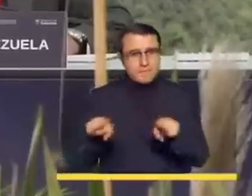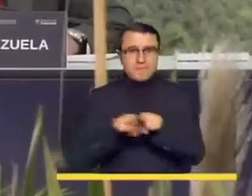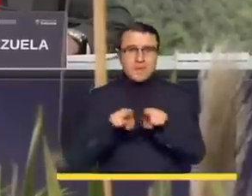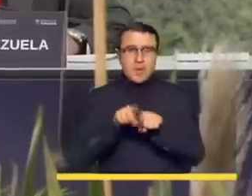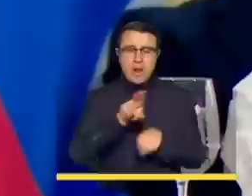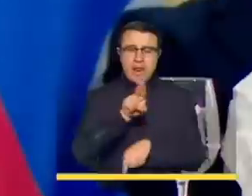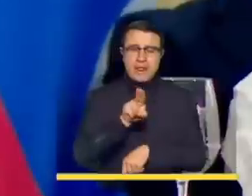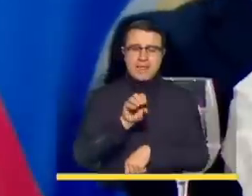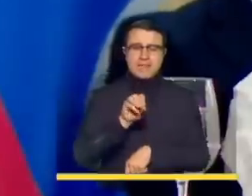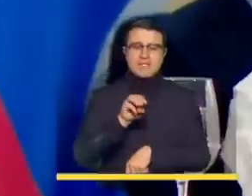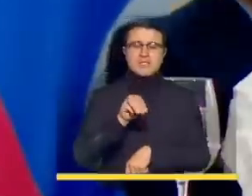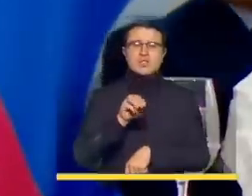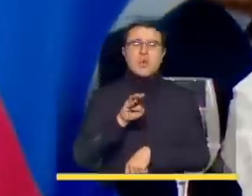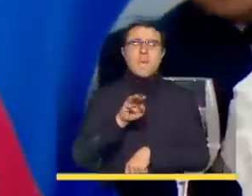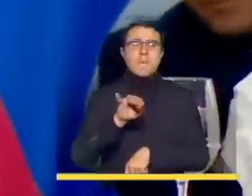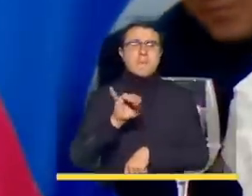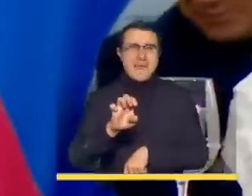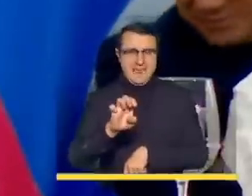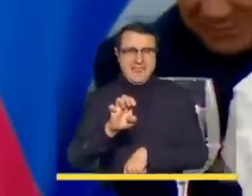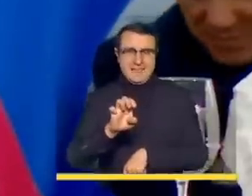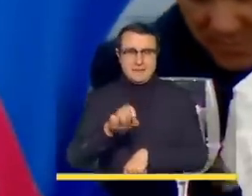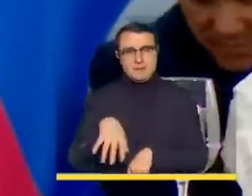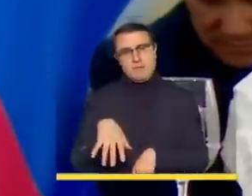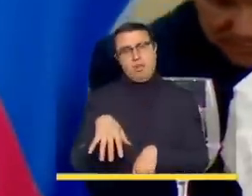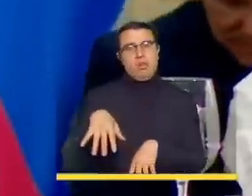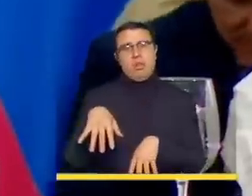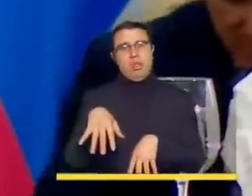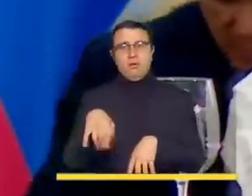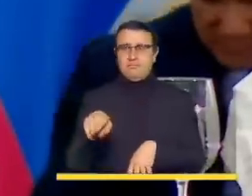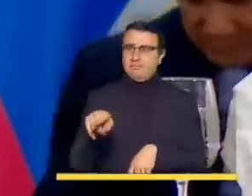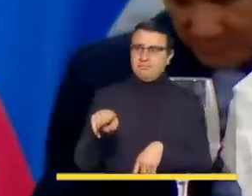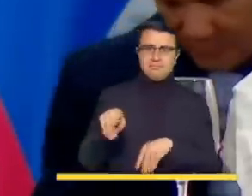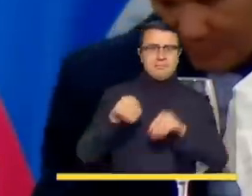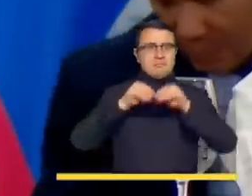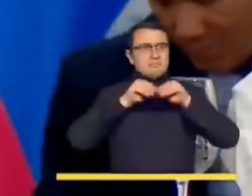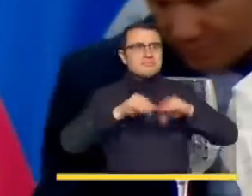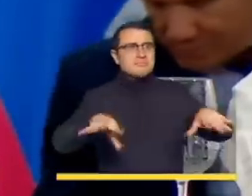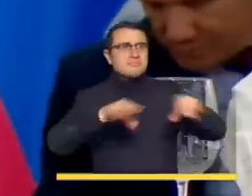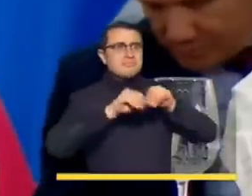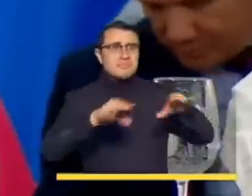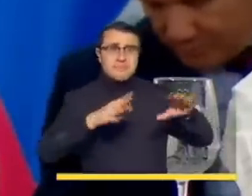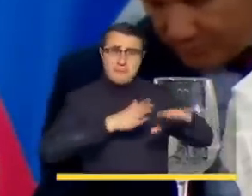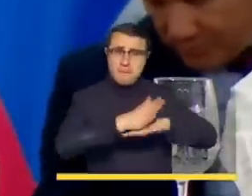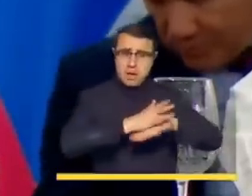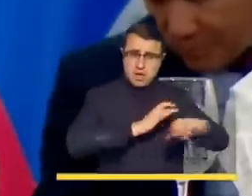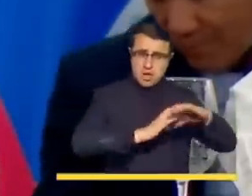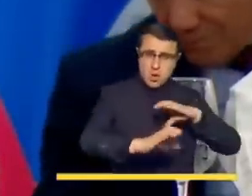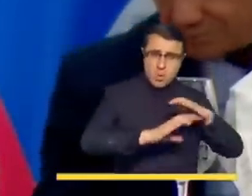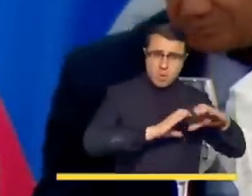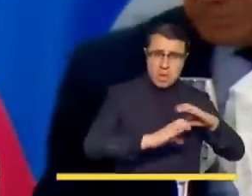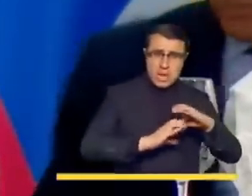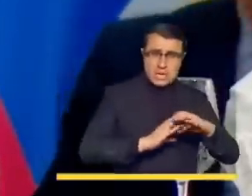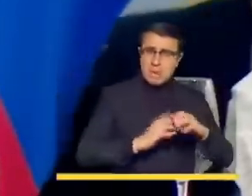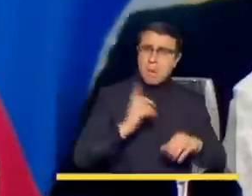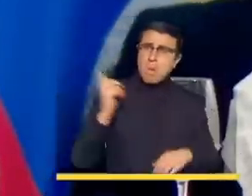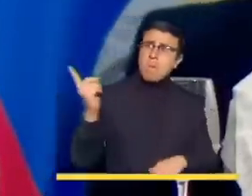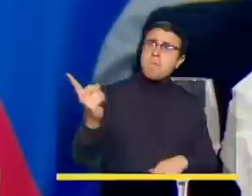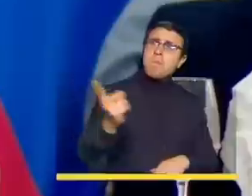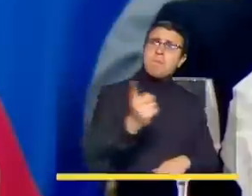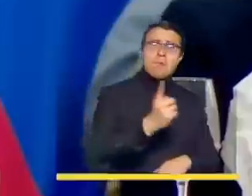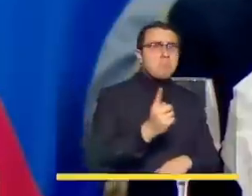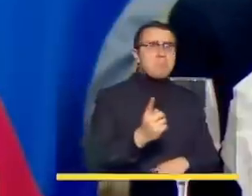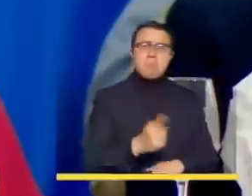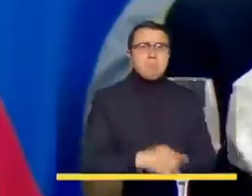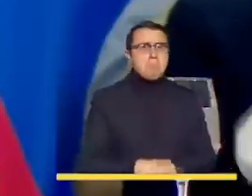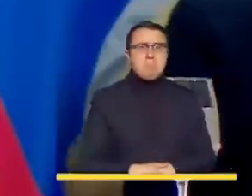Pero de eso no se habla ni se difunde nada en los medios de comunicación convencionales.